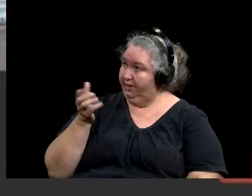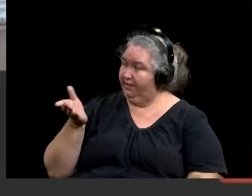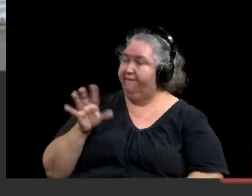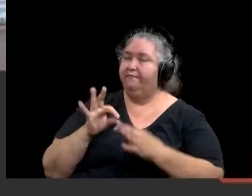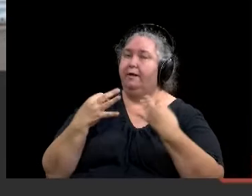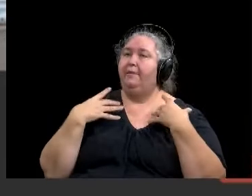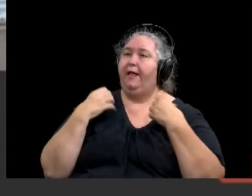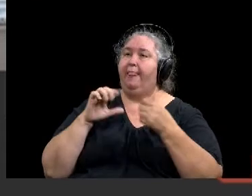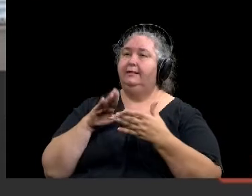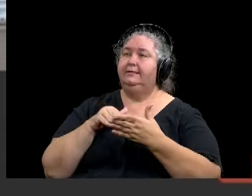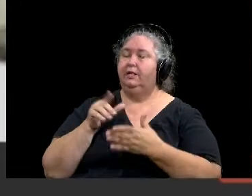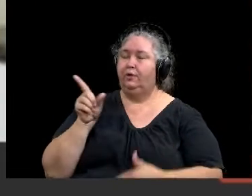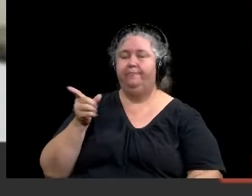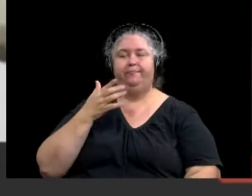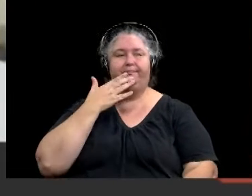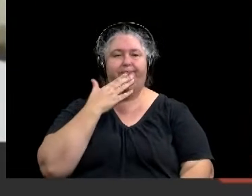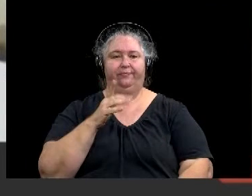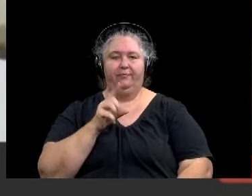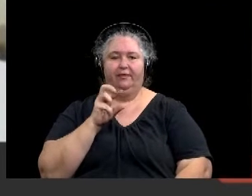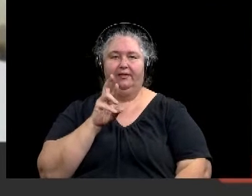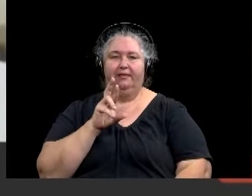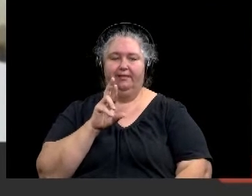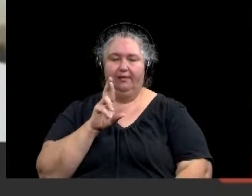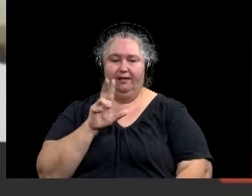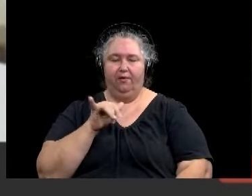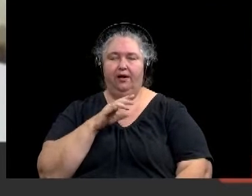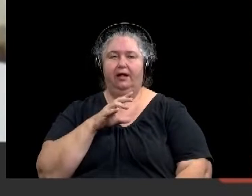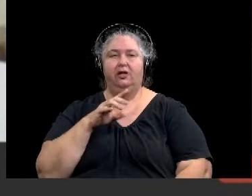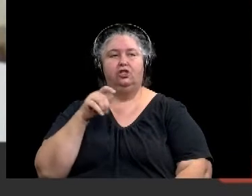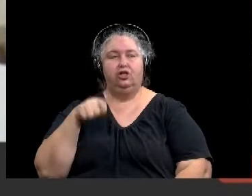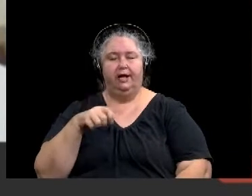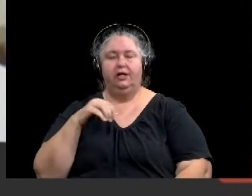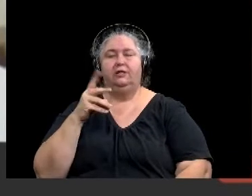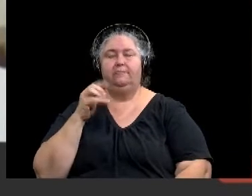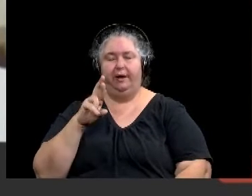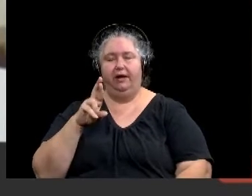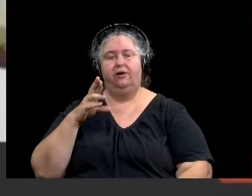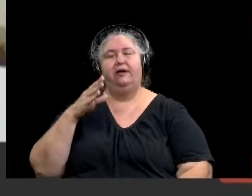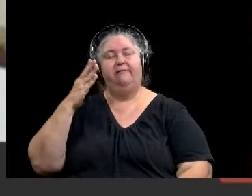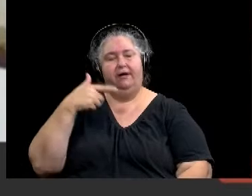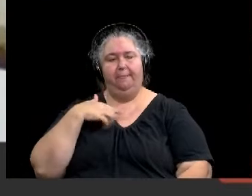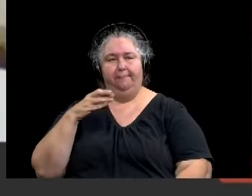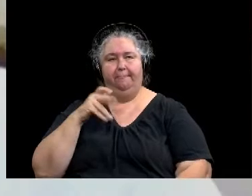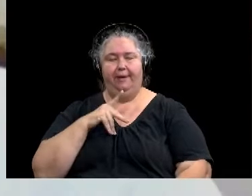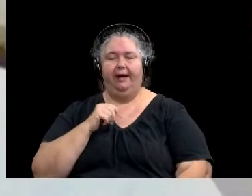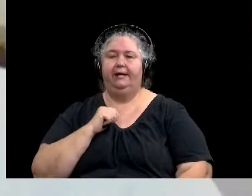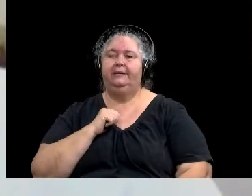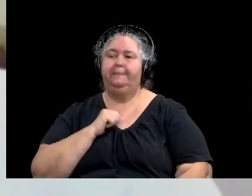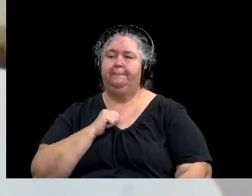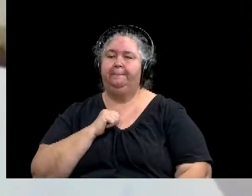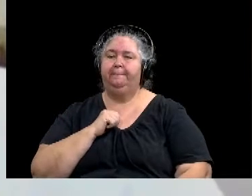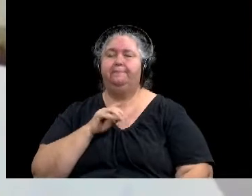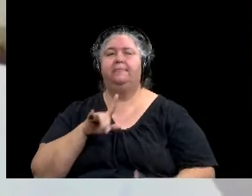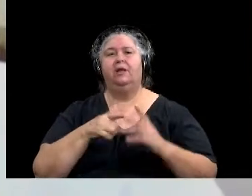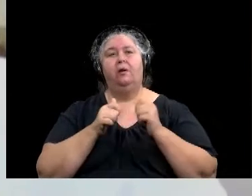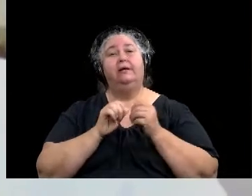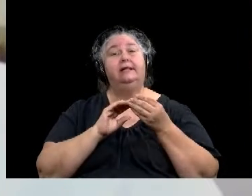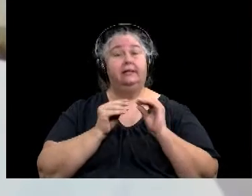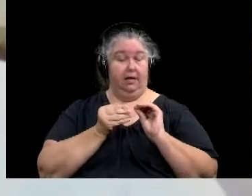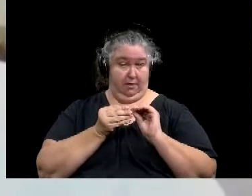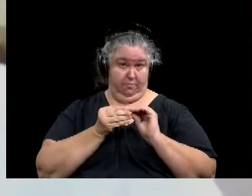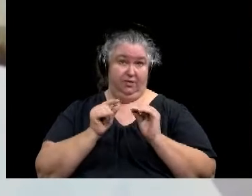pues y luego con el alcalde gracias a juez y alcalde por invitarme de nuevo